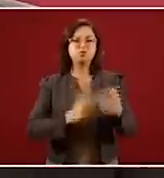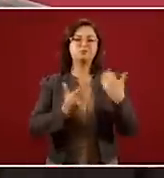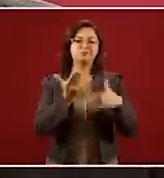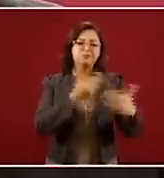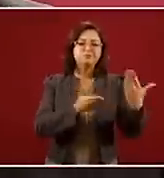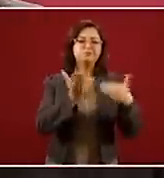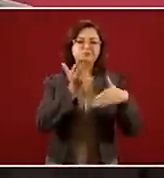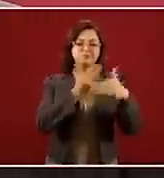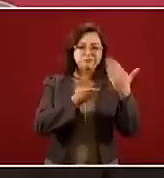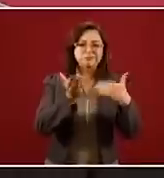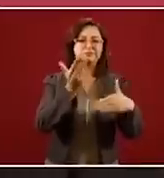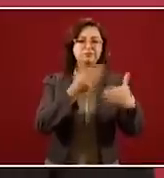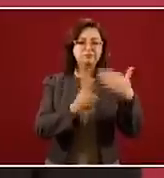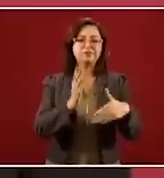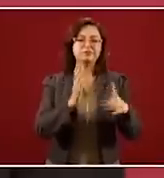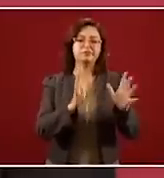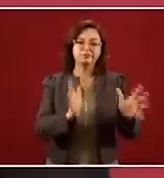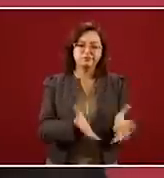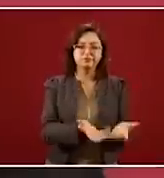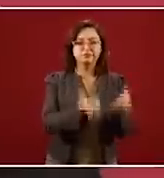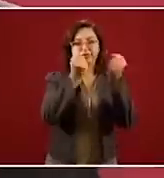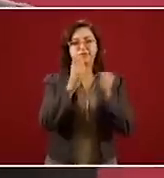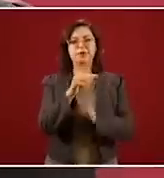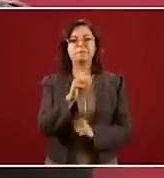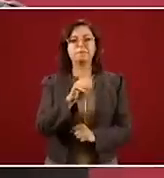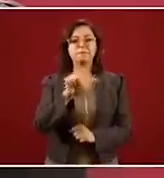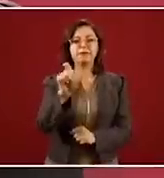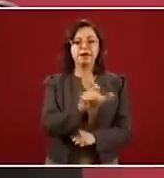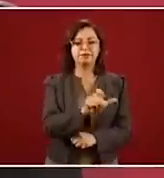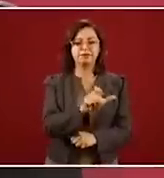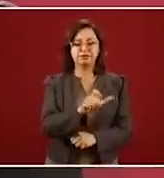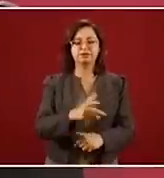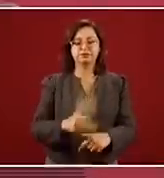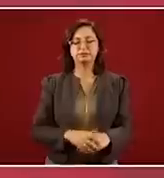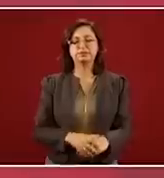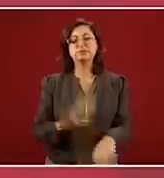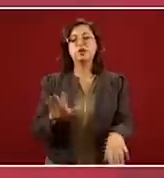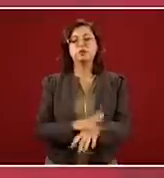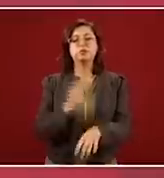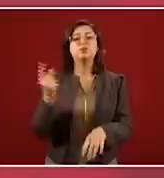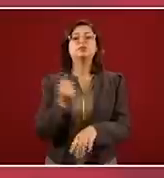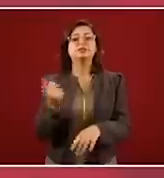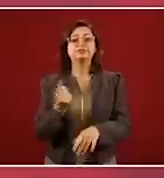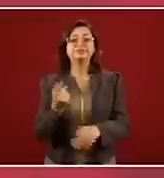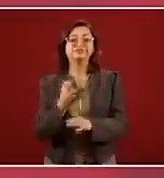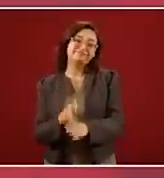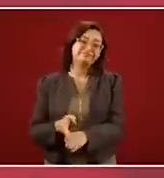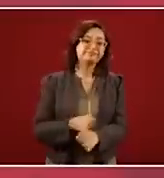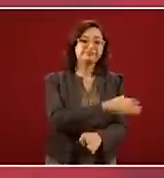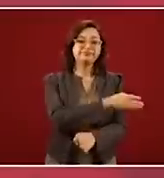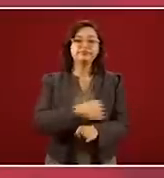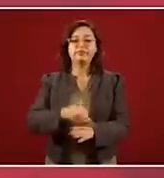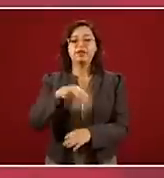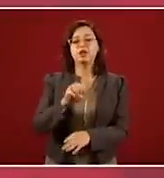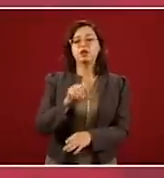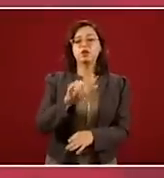cómo estamos sacando a flote a Pemex después de que en el periodo neoliberal